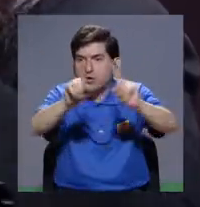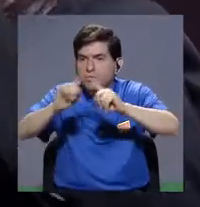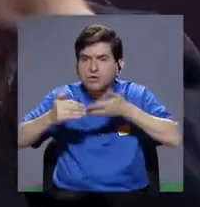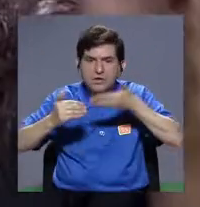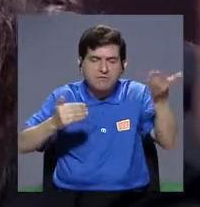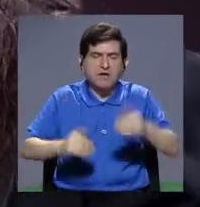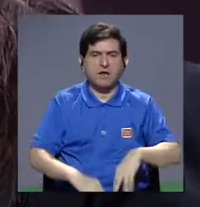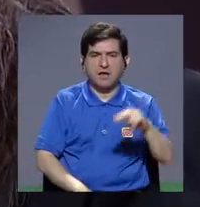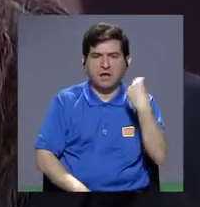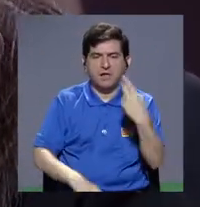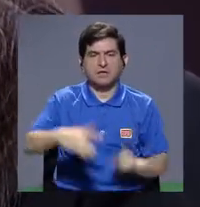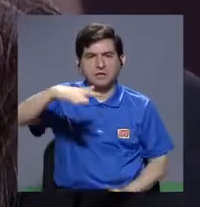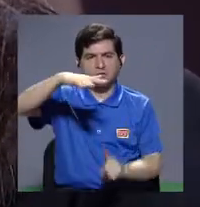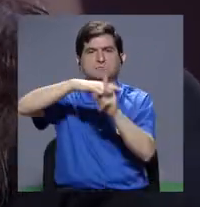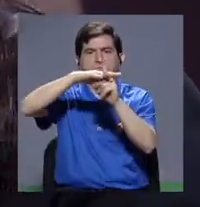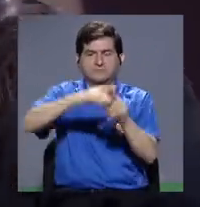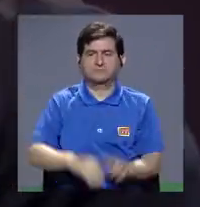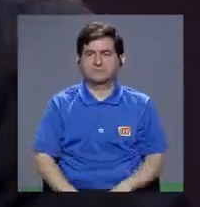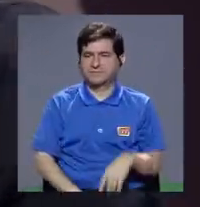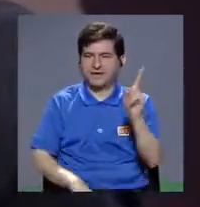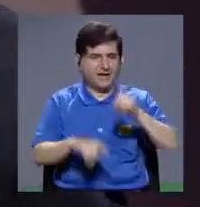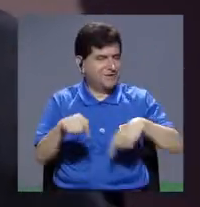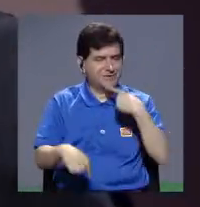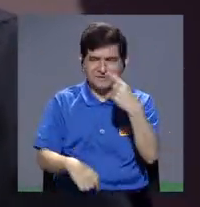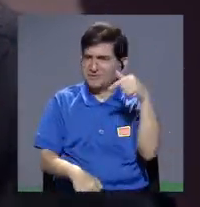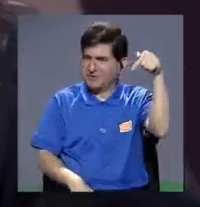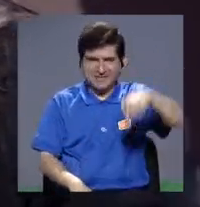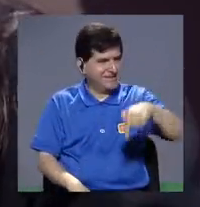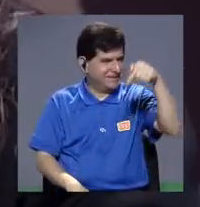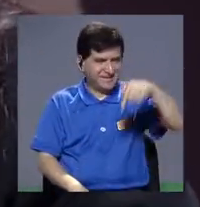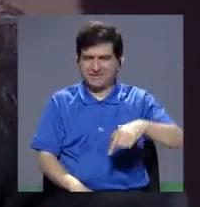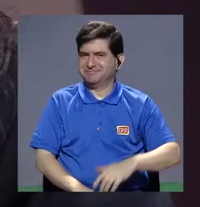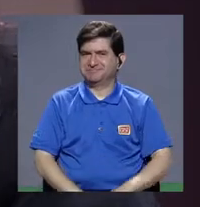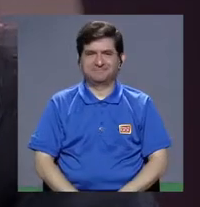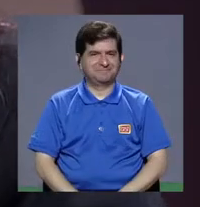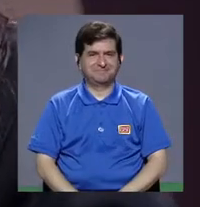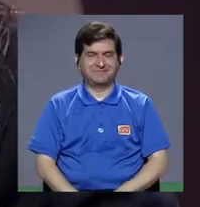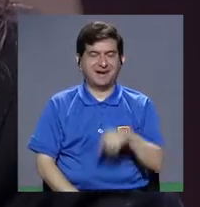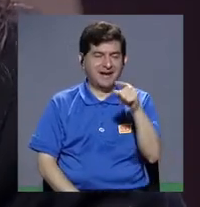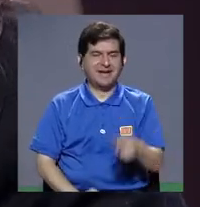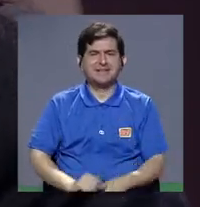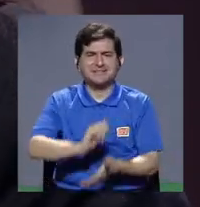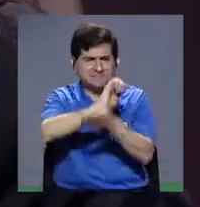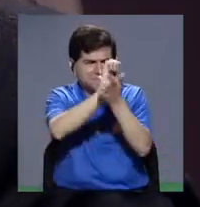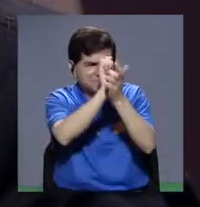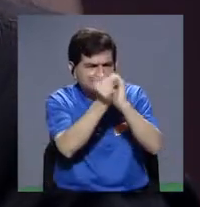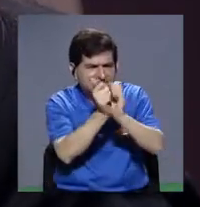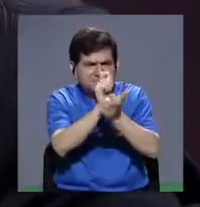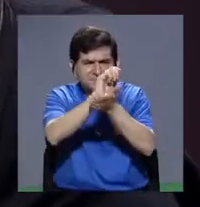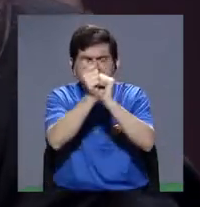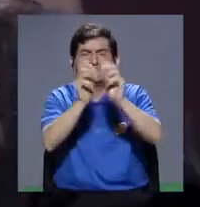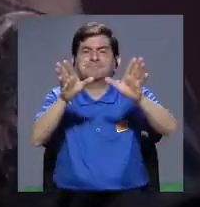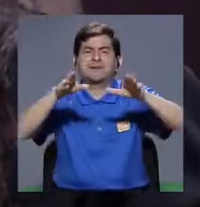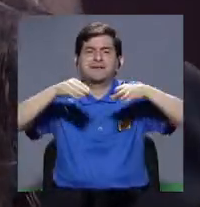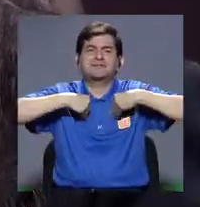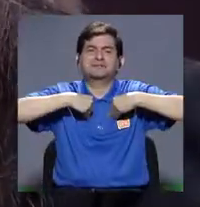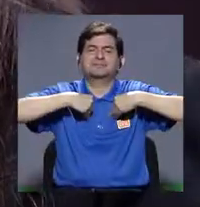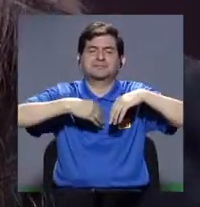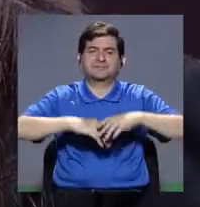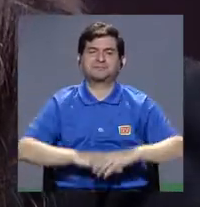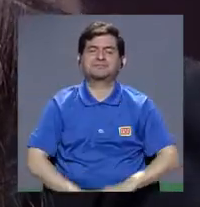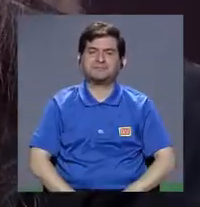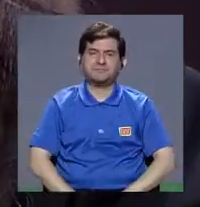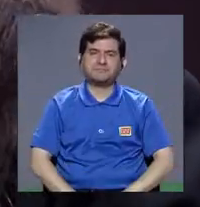pasa un montón de cosas en la novela verdad que no podemos decir aquí este que la transforman para que acepte